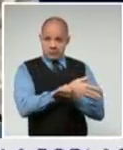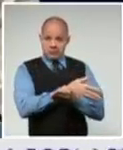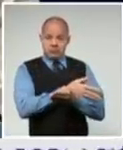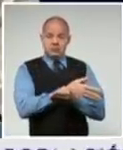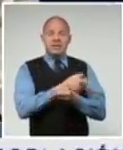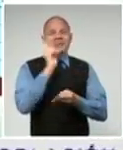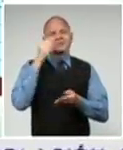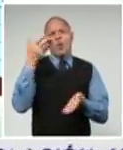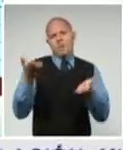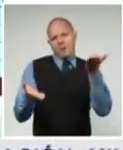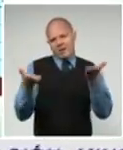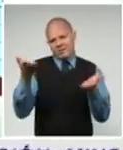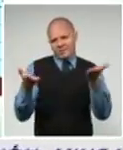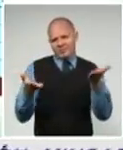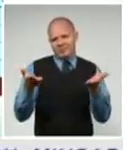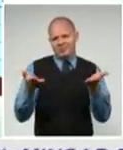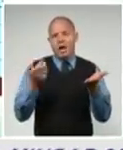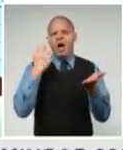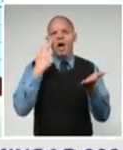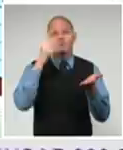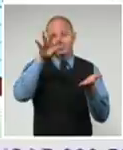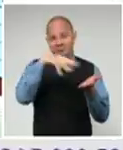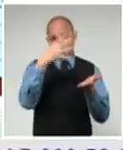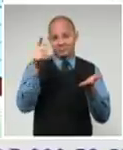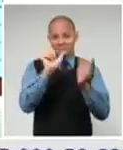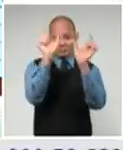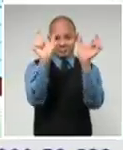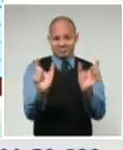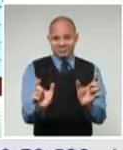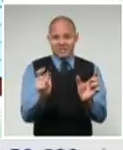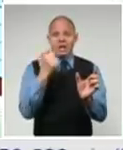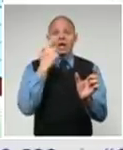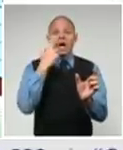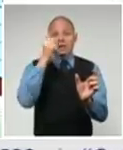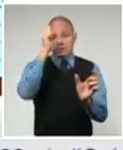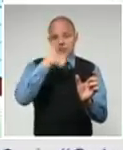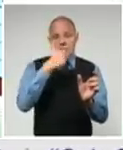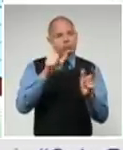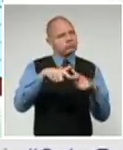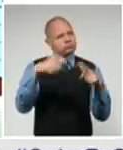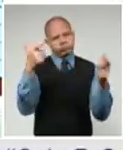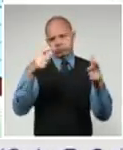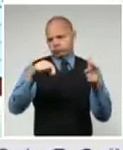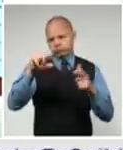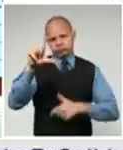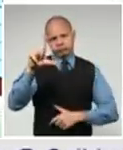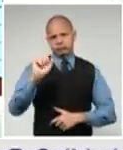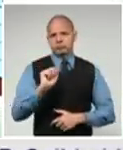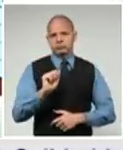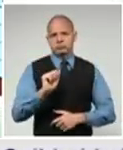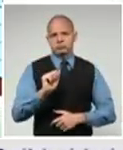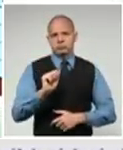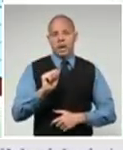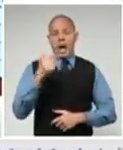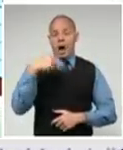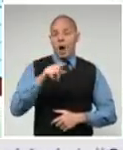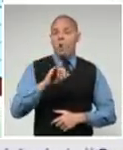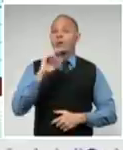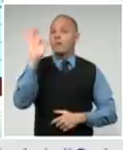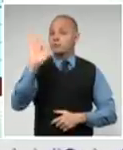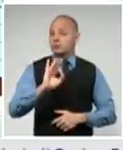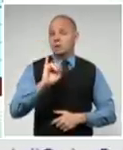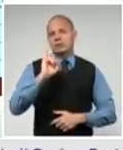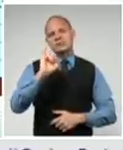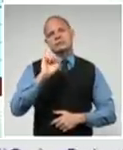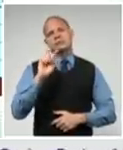habitantes, pues Ciego de Ávila, con un incremento de su tasa a 62,92, pues es